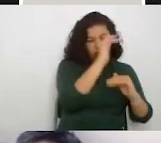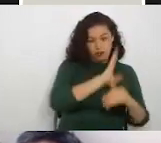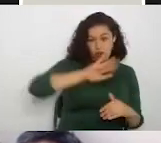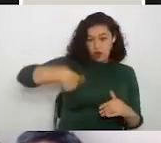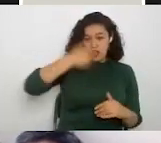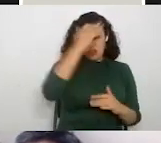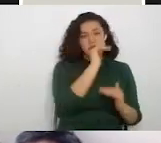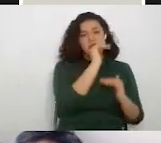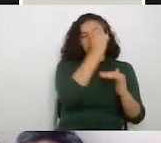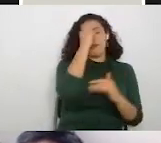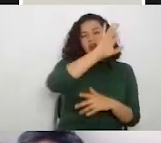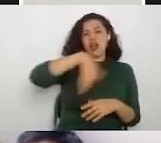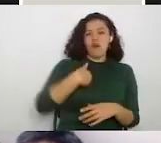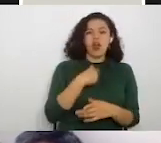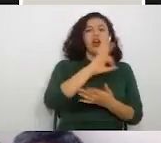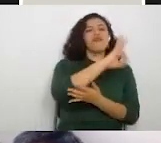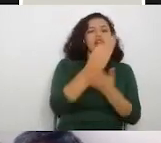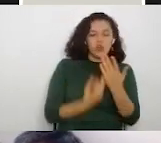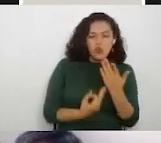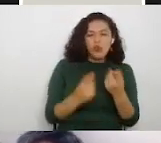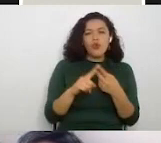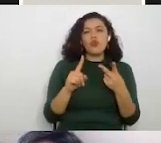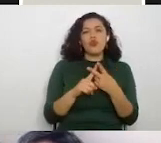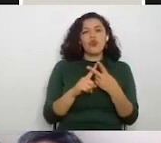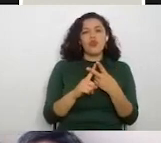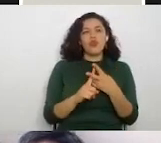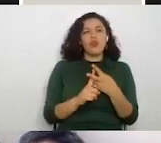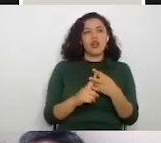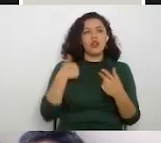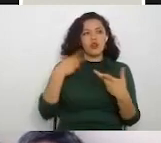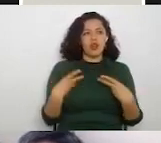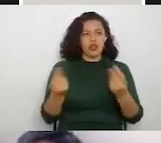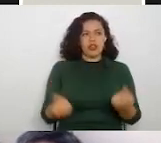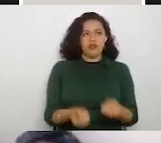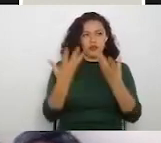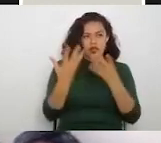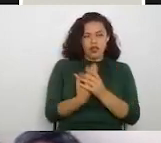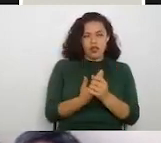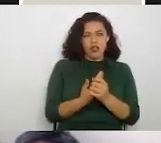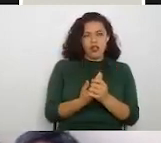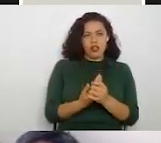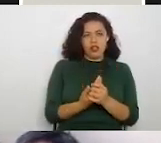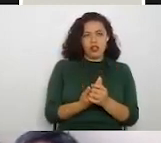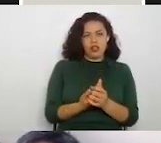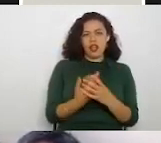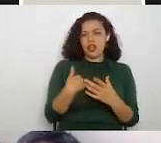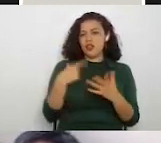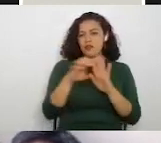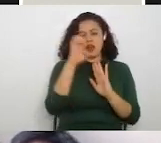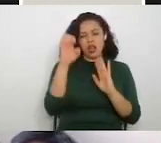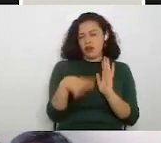pues facturas, cotizaciones, todo esto, ¿no? Y, por ejemplo, en el caso